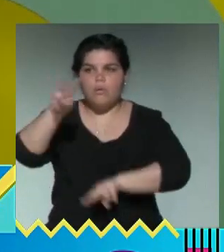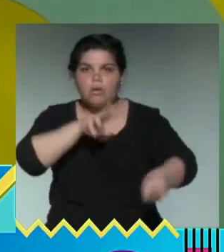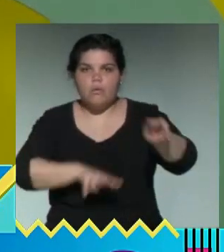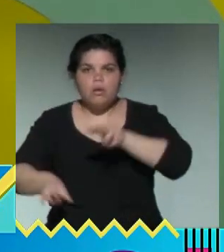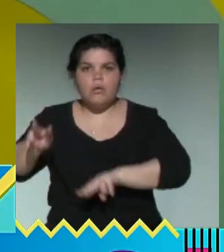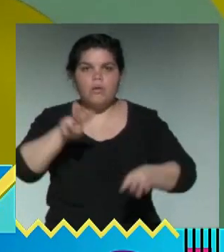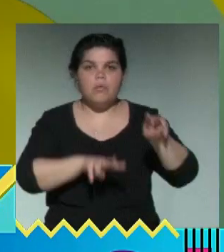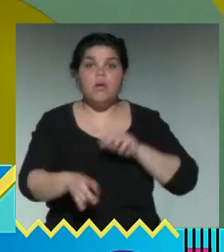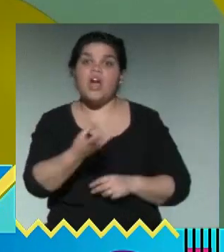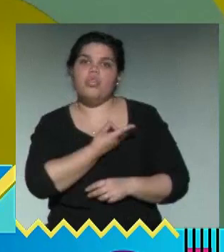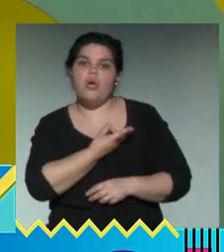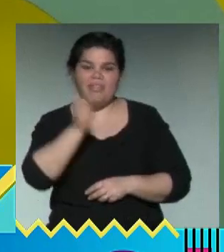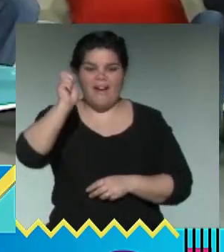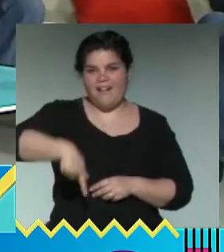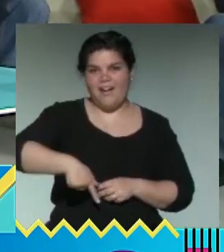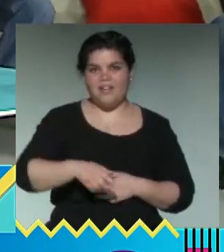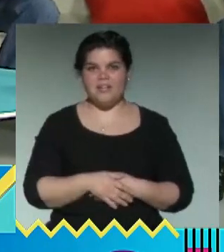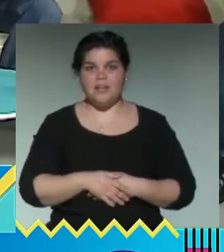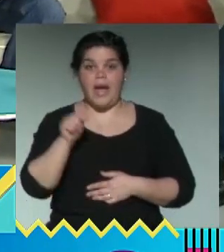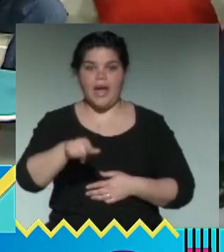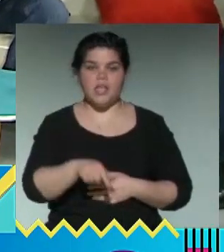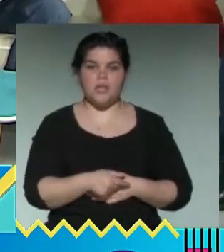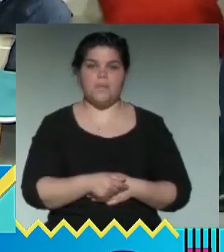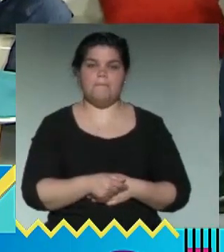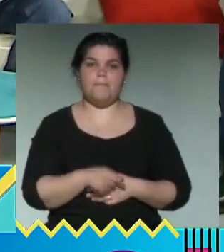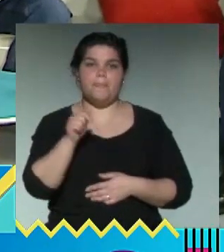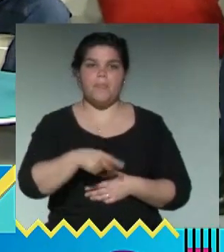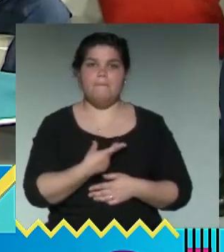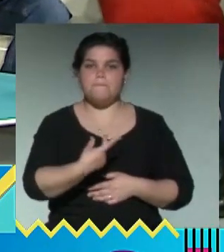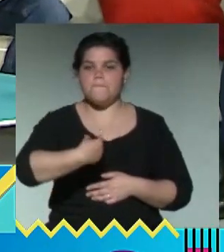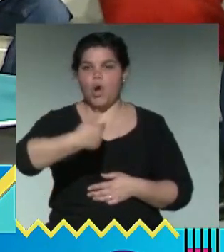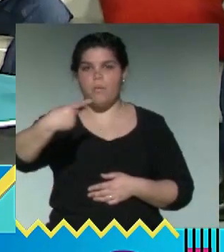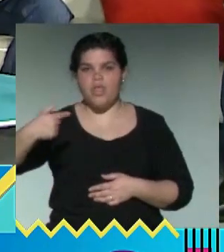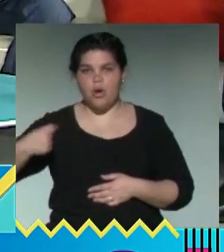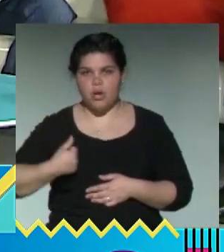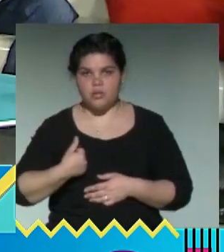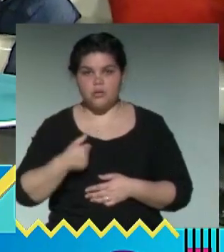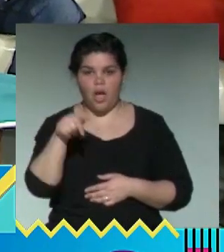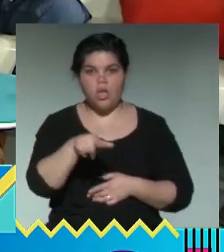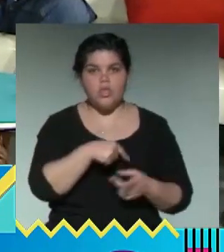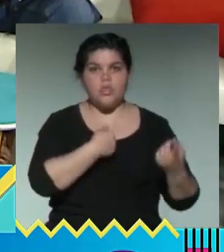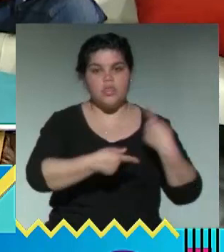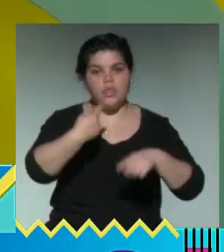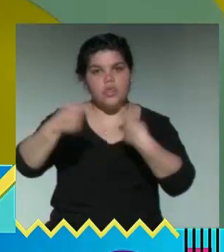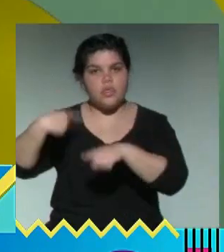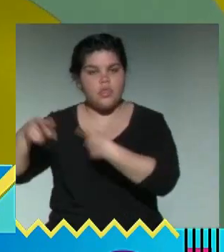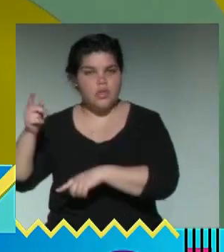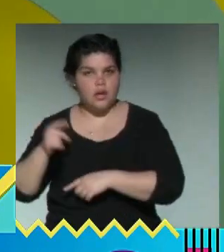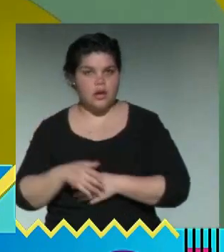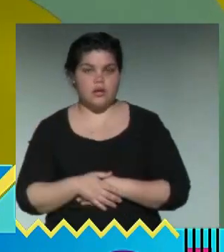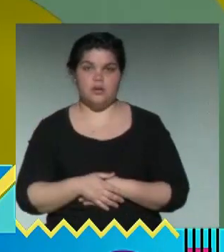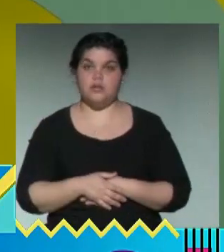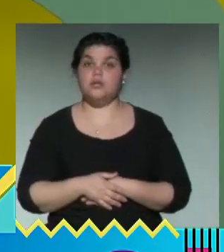desarrollaron toda una cadena de proveedores que hace a este efecto multiplicador, claro, que a veces es difícil de medir. Por ahí uno